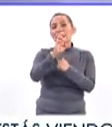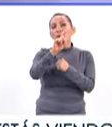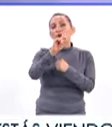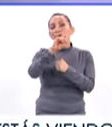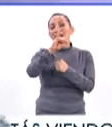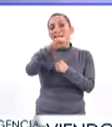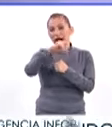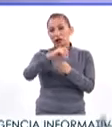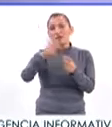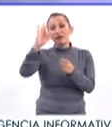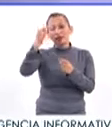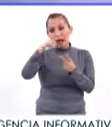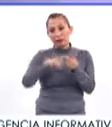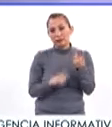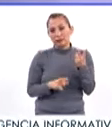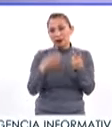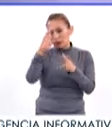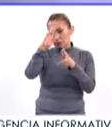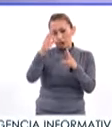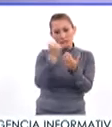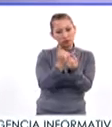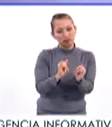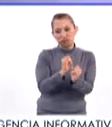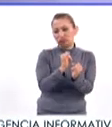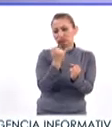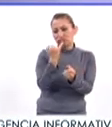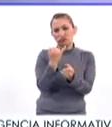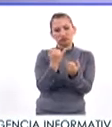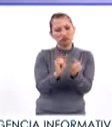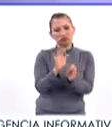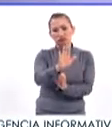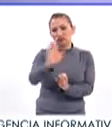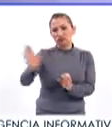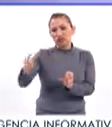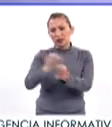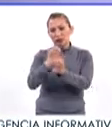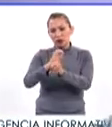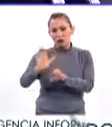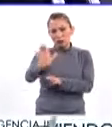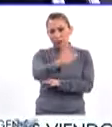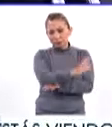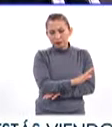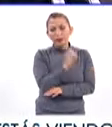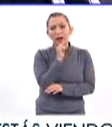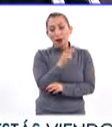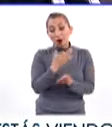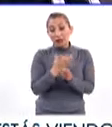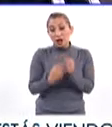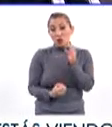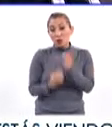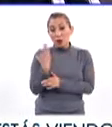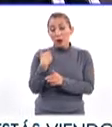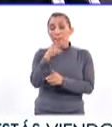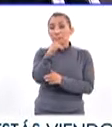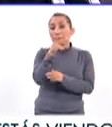republicano, federalista, en el cual respeta la soberanía de todas las entidades federativas. Y justamente, pues ahorita está en boga otra vez el tema de